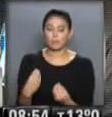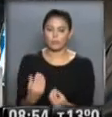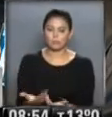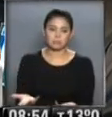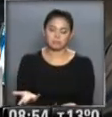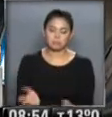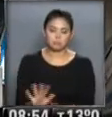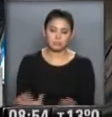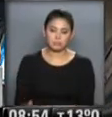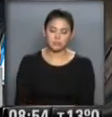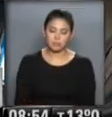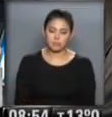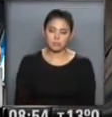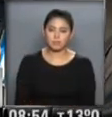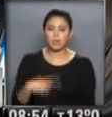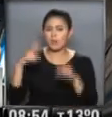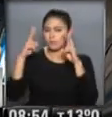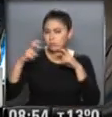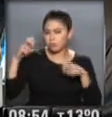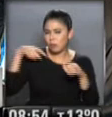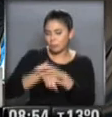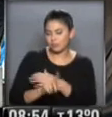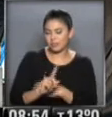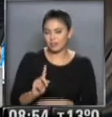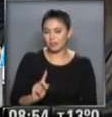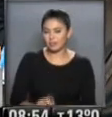Y nada más, tampoco analizamos mucho, ¿no? Pero